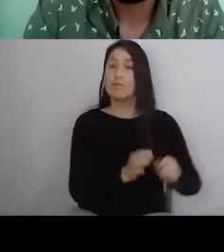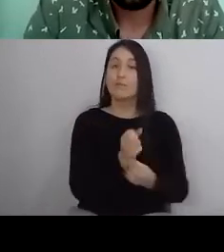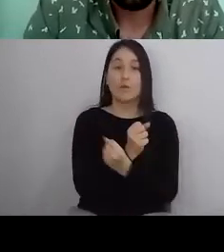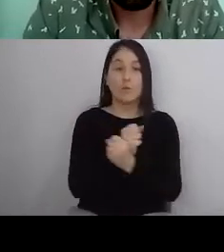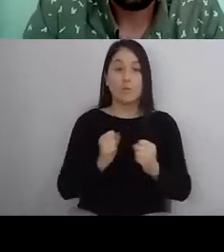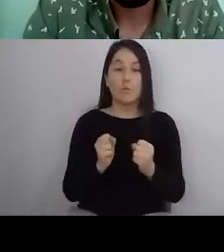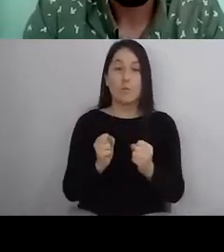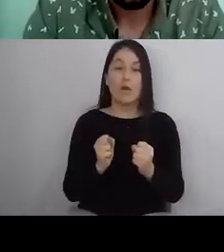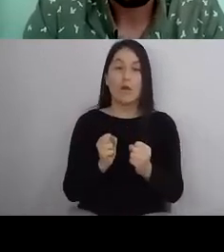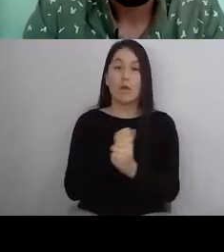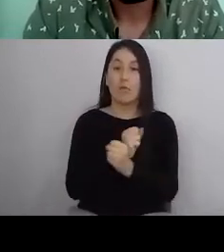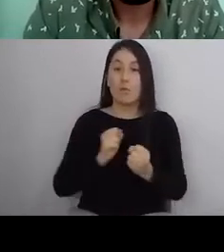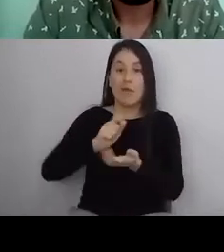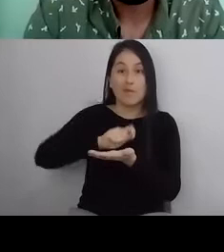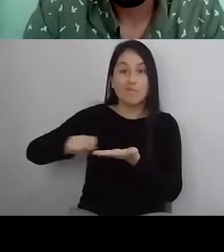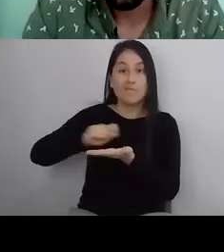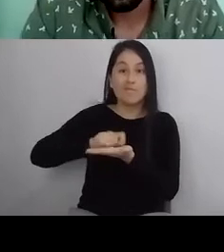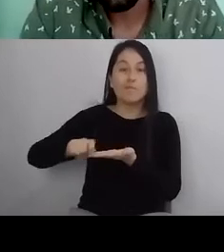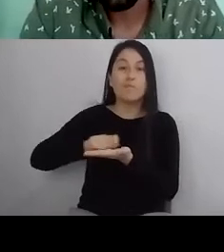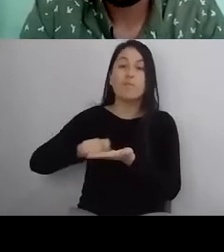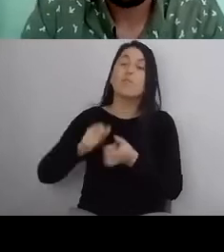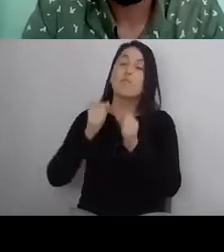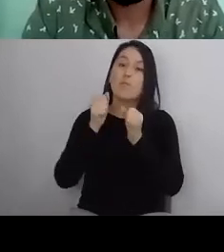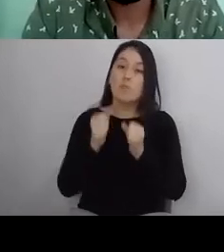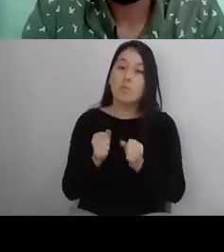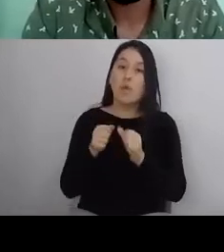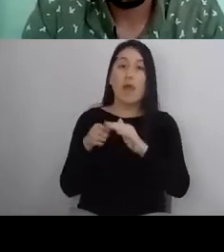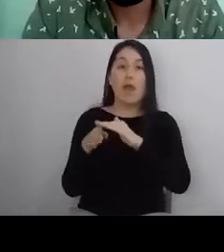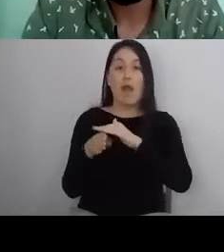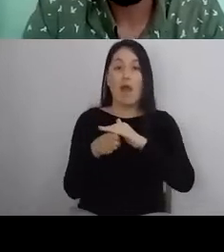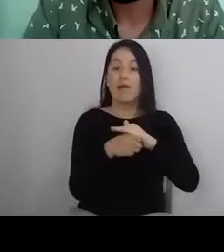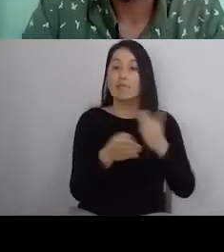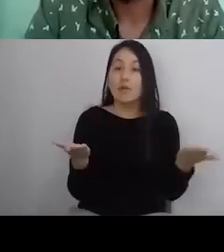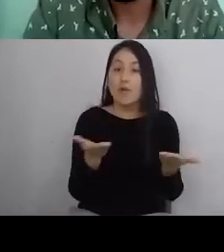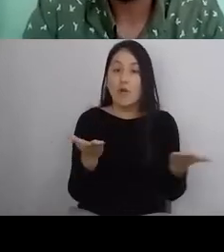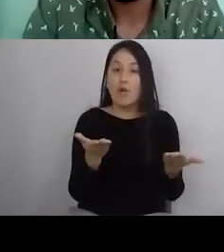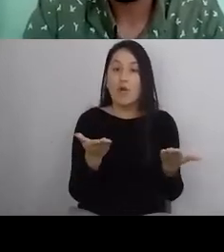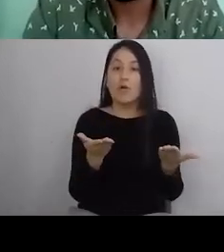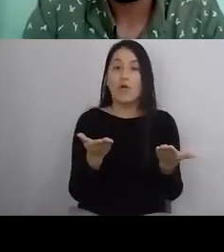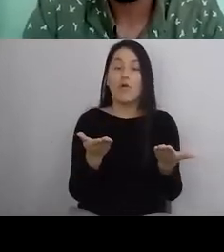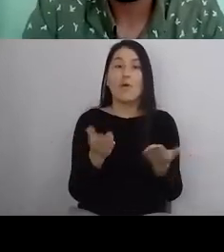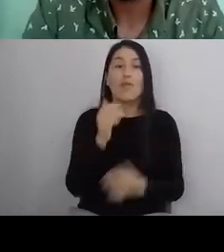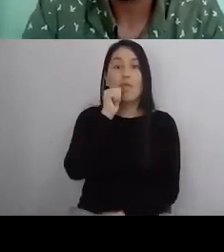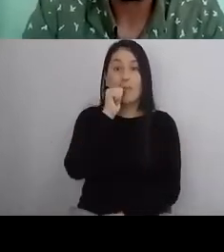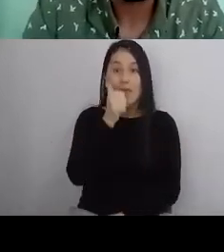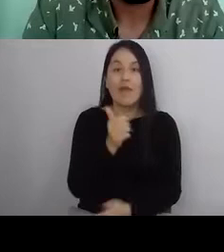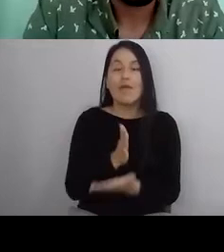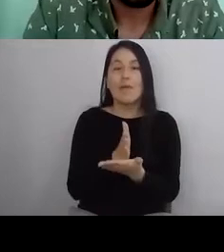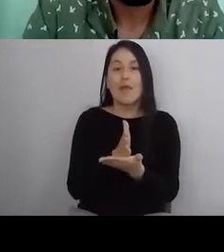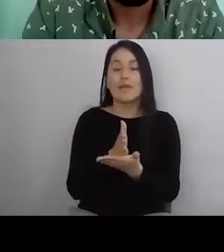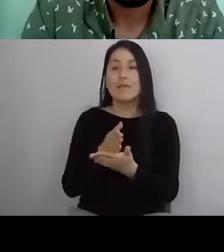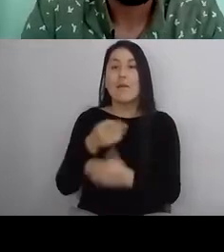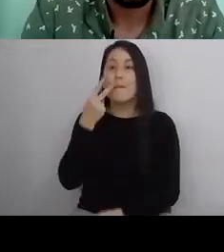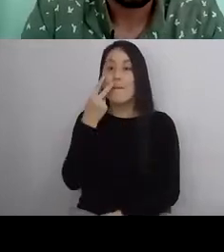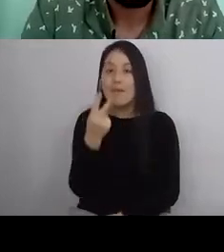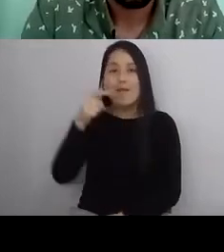de tomar nota, pueden acceder directamente a YouTube desde el día de mañana para poder reproducir